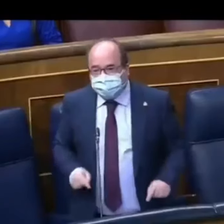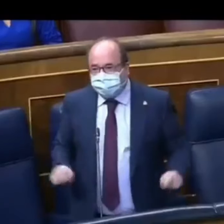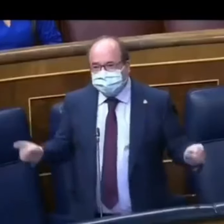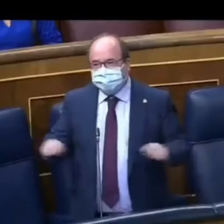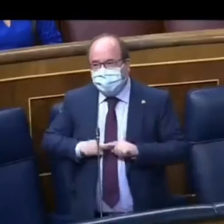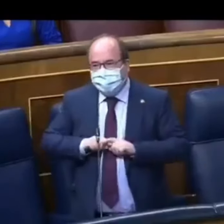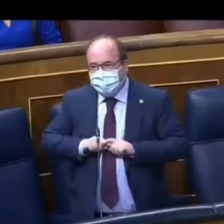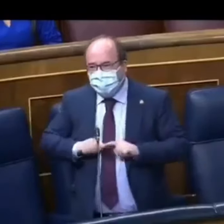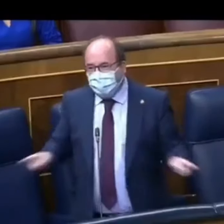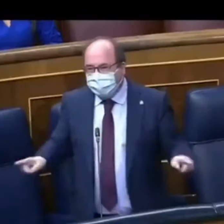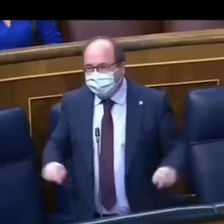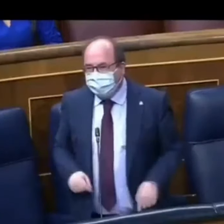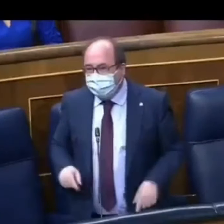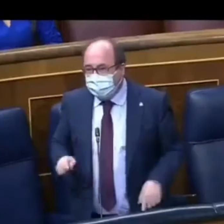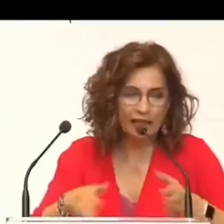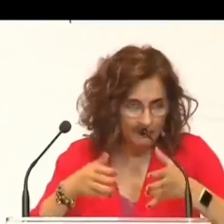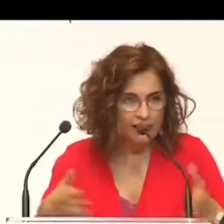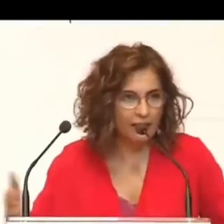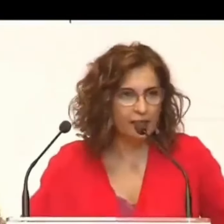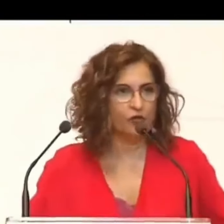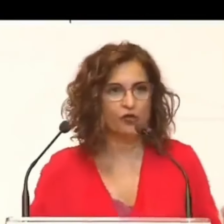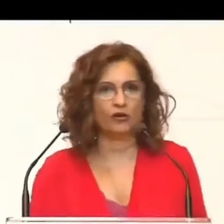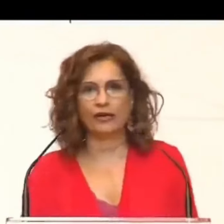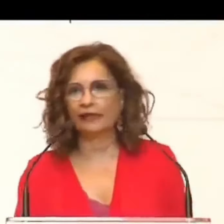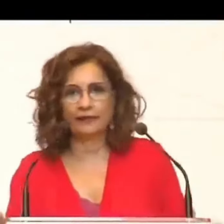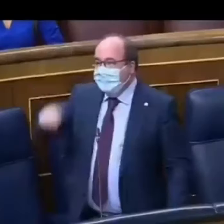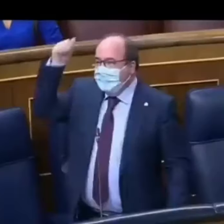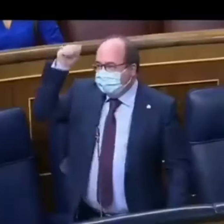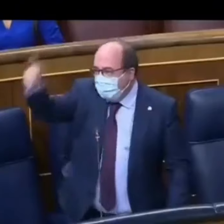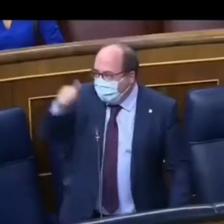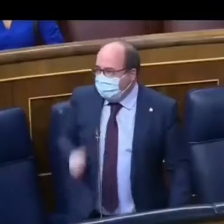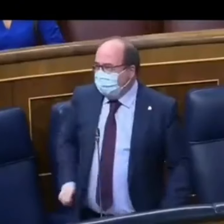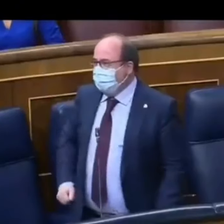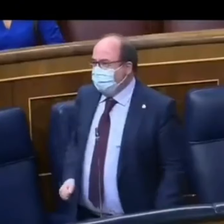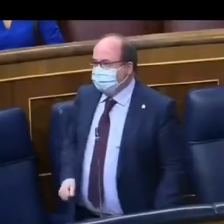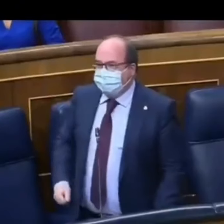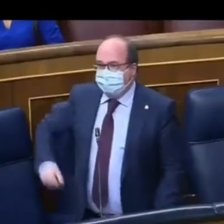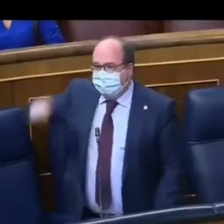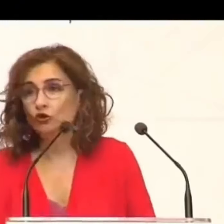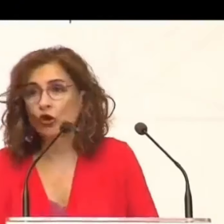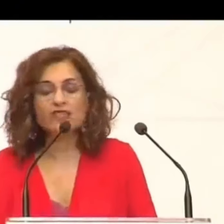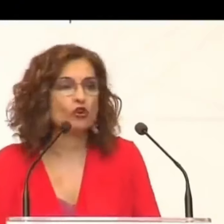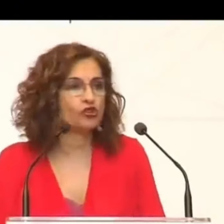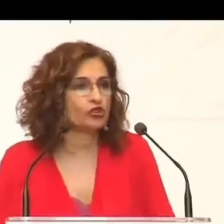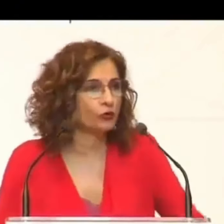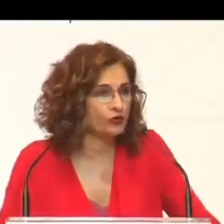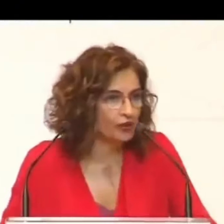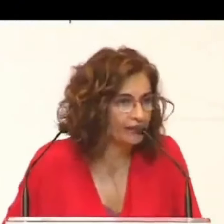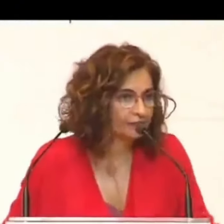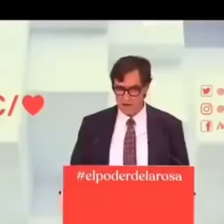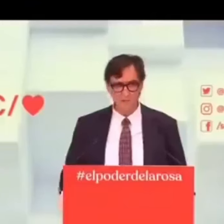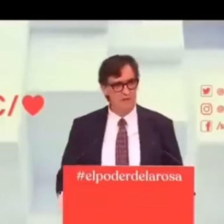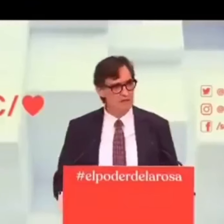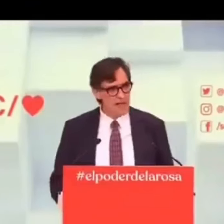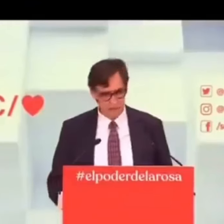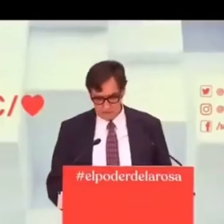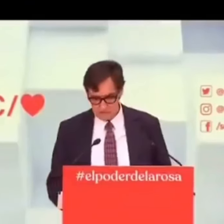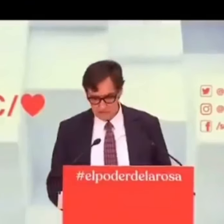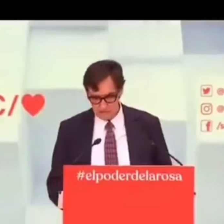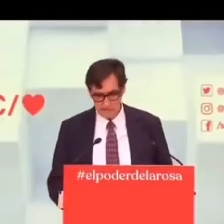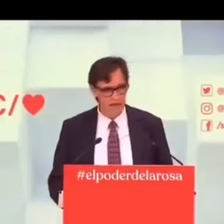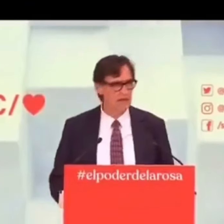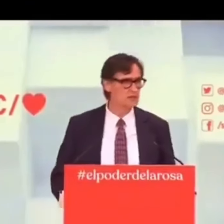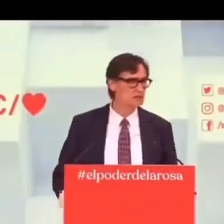Con nosotros, España no corre peligro. Porque el presidente lo dijo claramente. No va a haber amnistía. No es constitucional. Ni